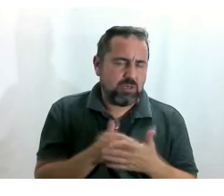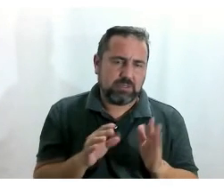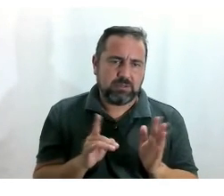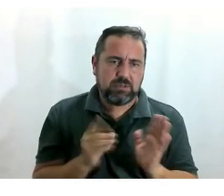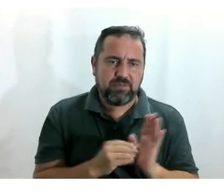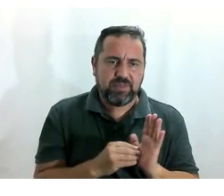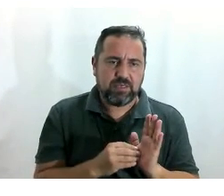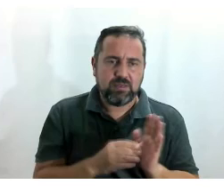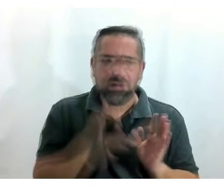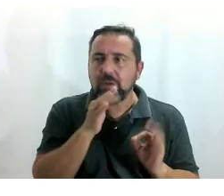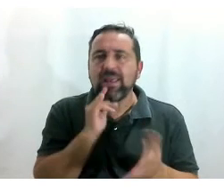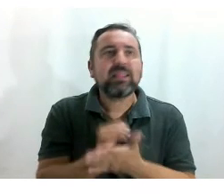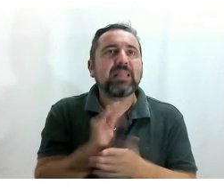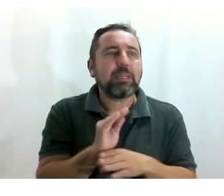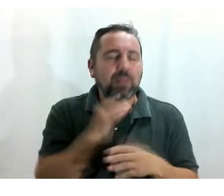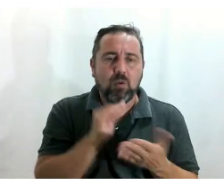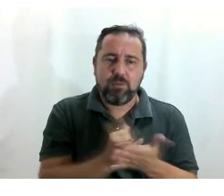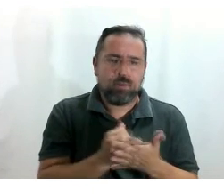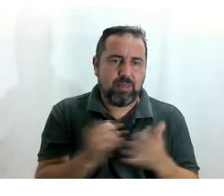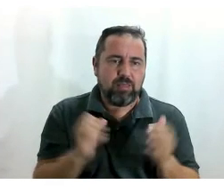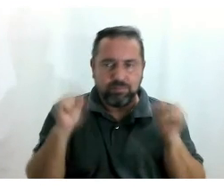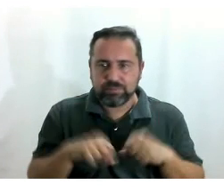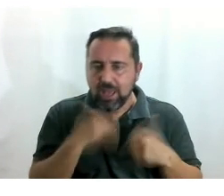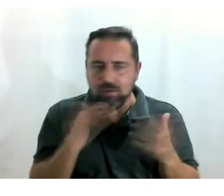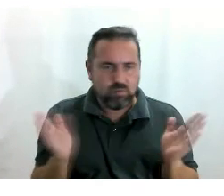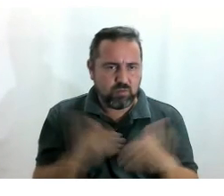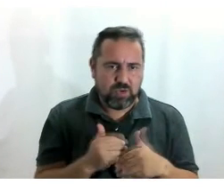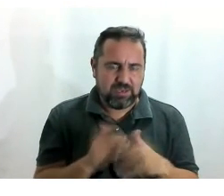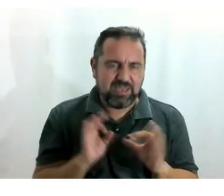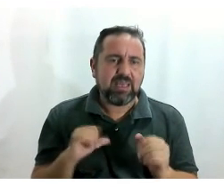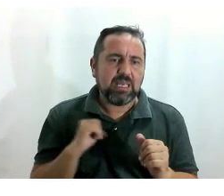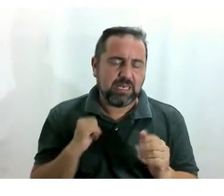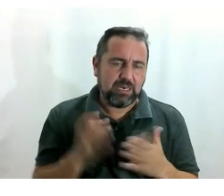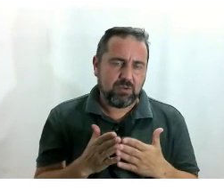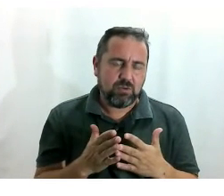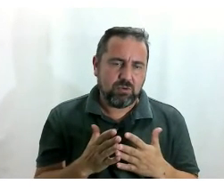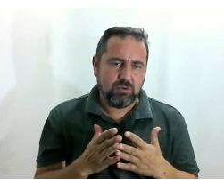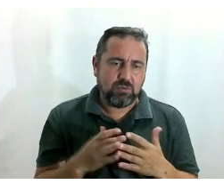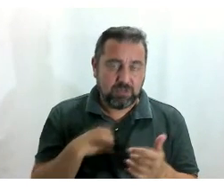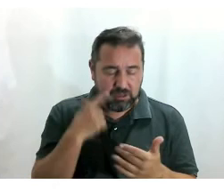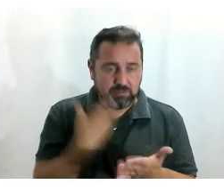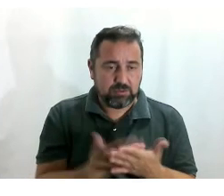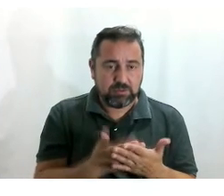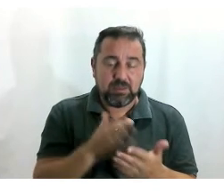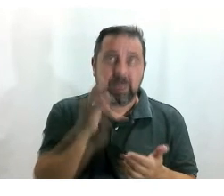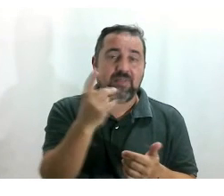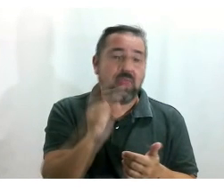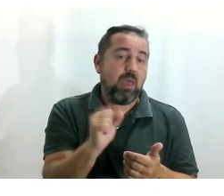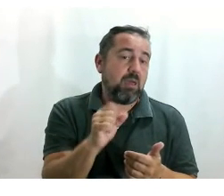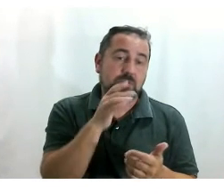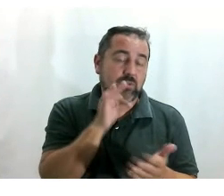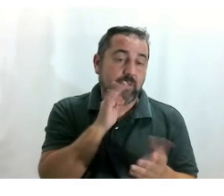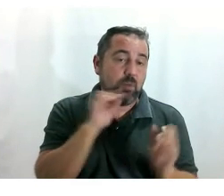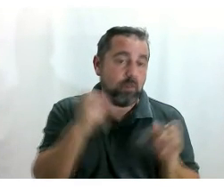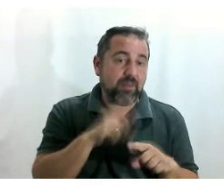está aprobado ningún tratamiento a nivel clínico, como he demostrado que el FDA no ha aprobado Stencel,